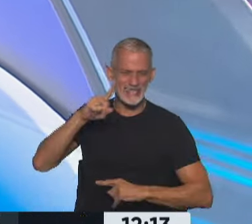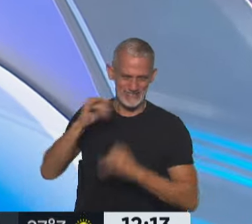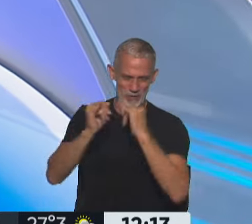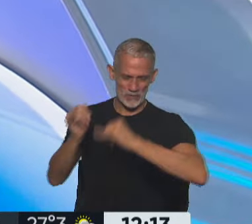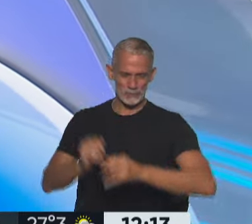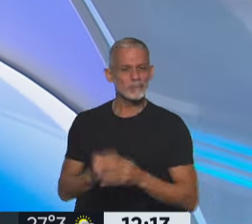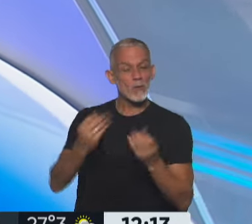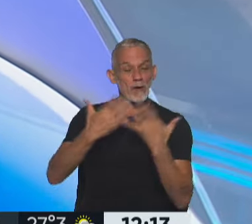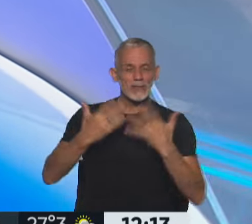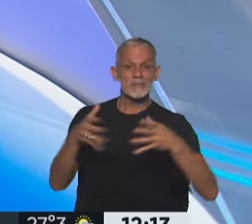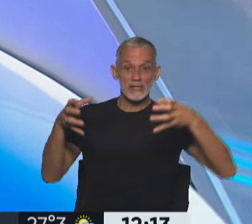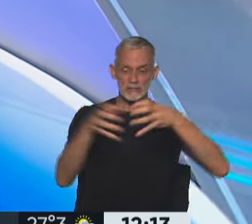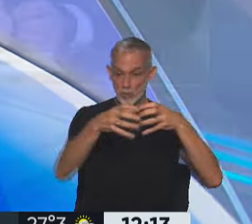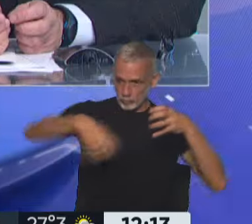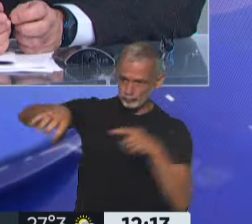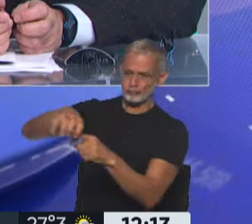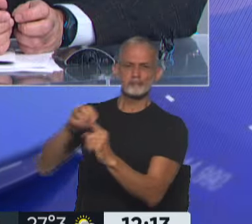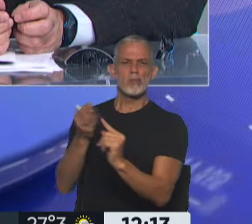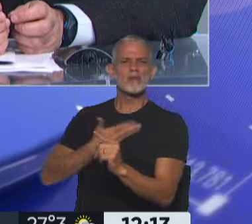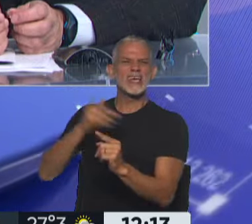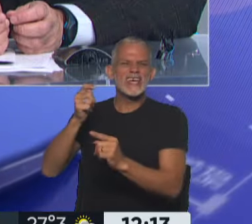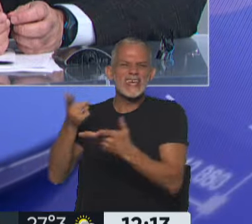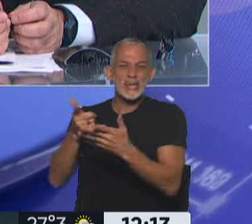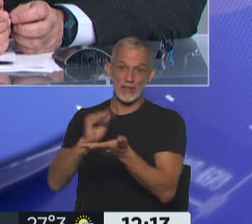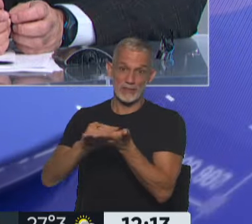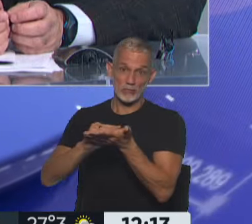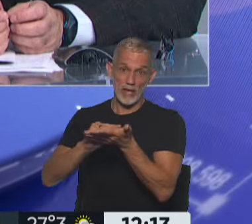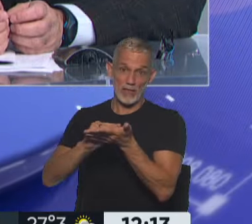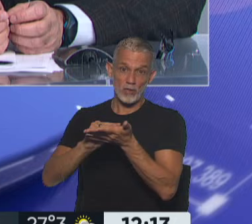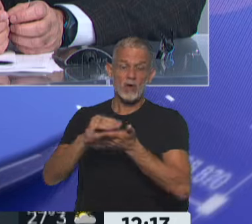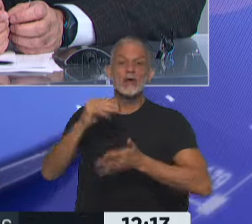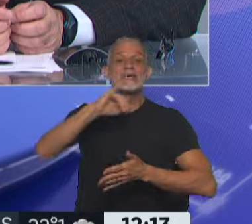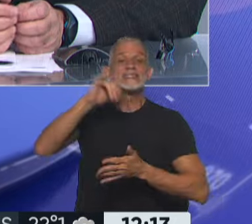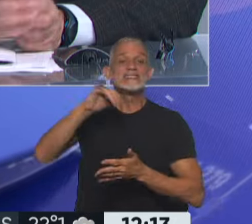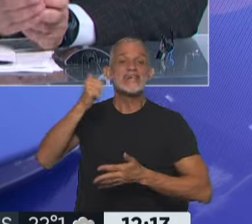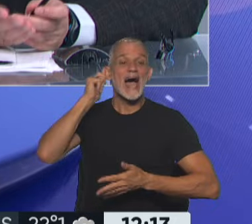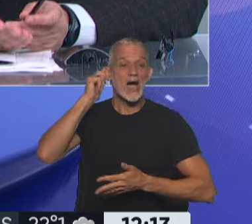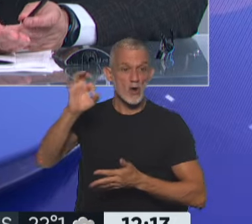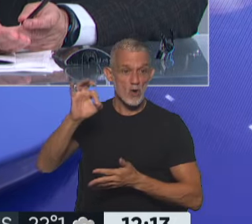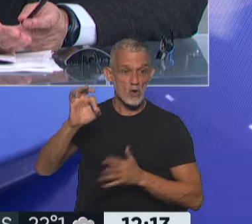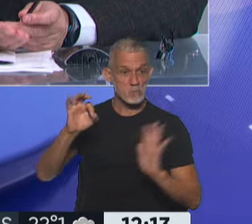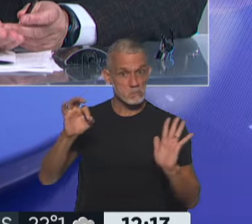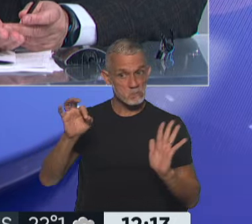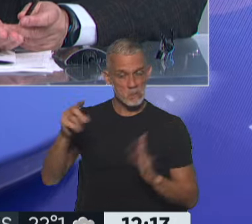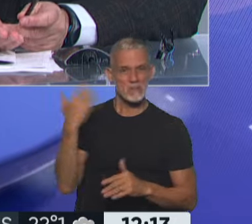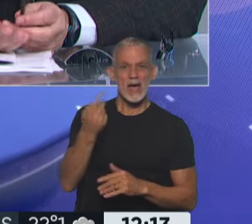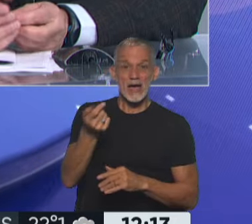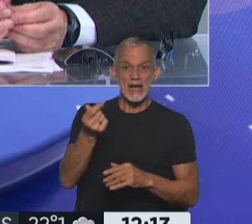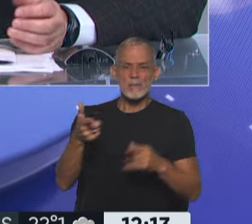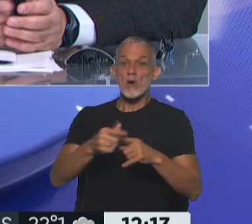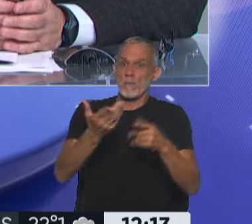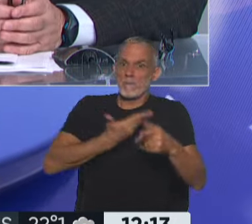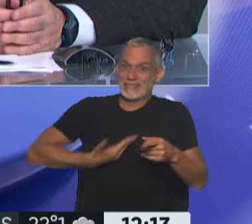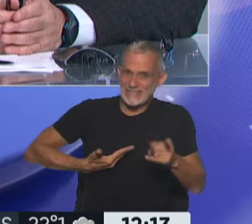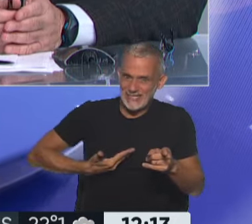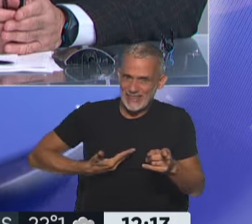Silvia Buen día bueno nuevo bloque presidido por el diputado Óscar sago que hasta hace pocos días fue el presidente